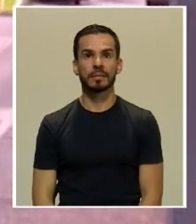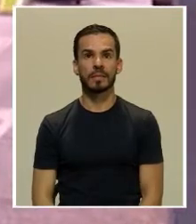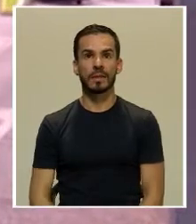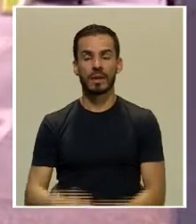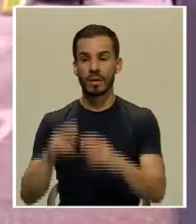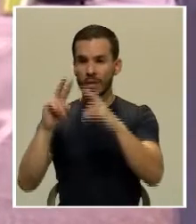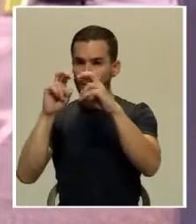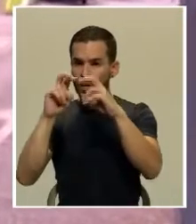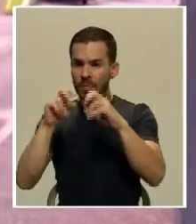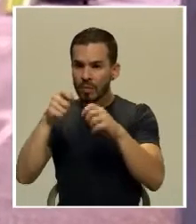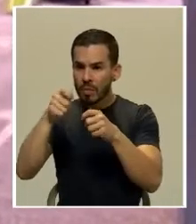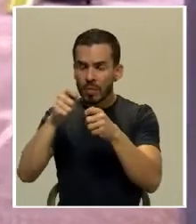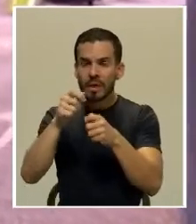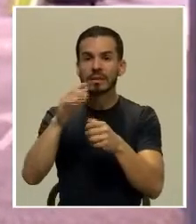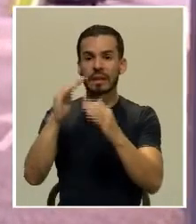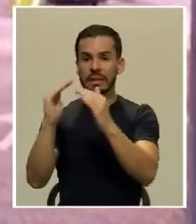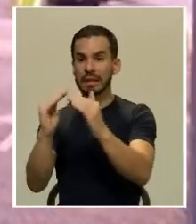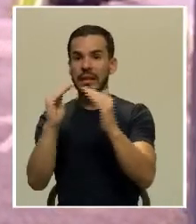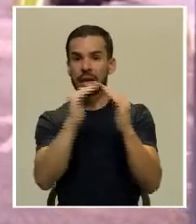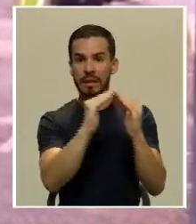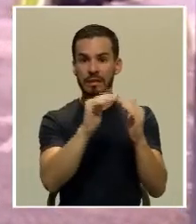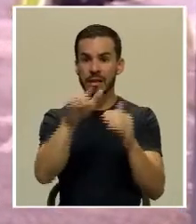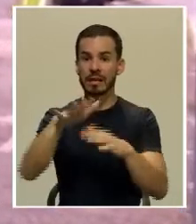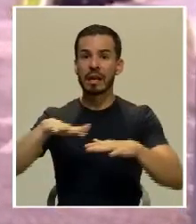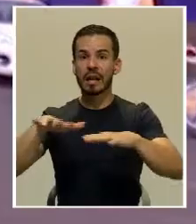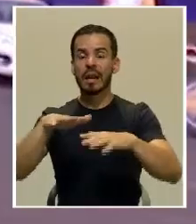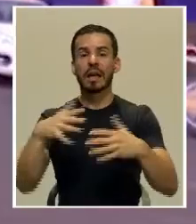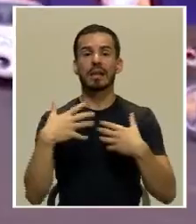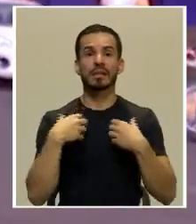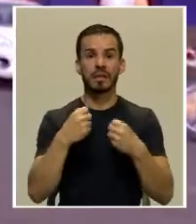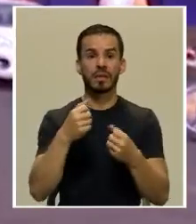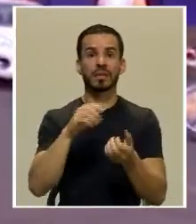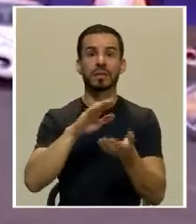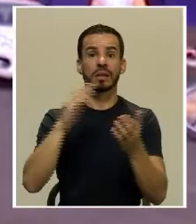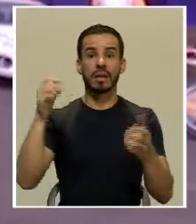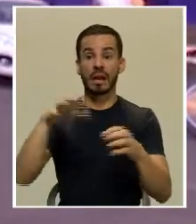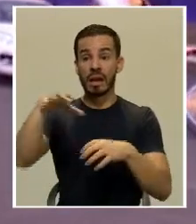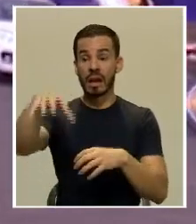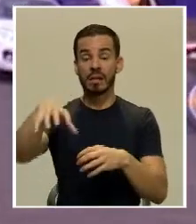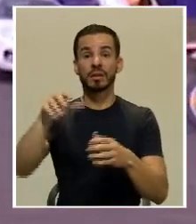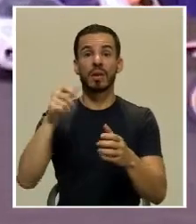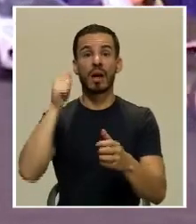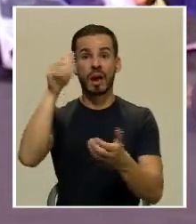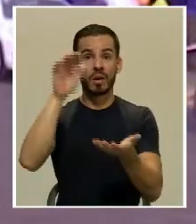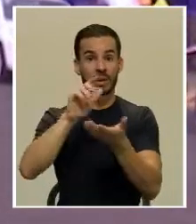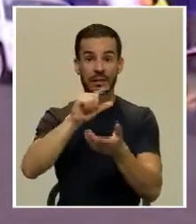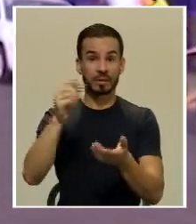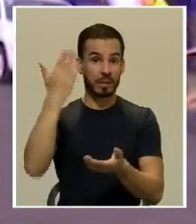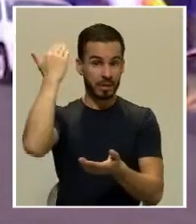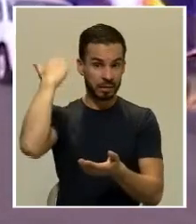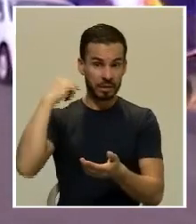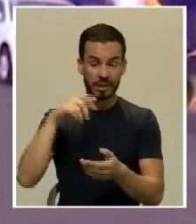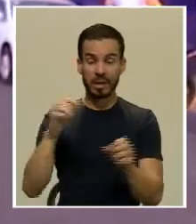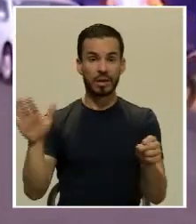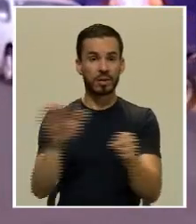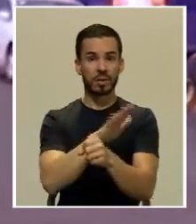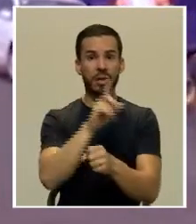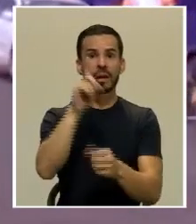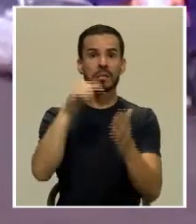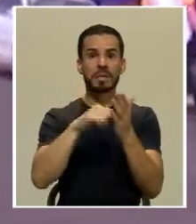Las muestras se tomaron casa por casa, así como en el área de salud del cantón de Alajuelita la semana anterior. En total se